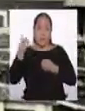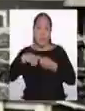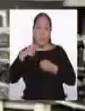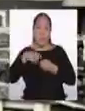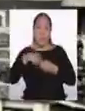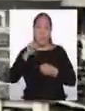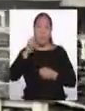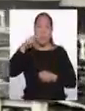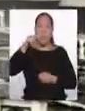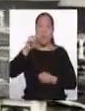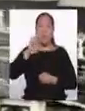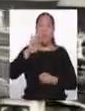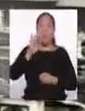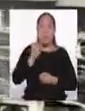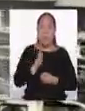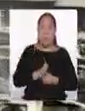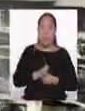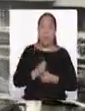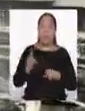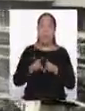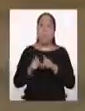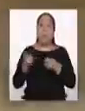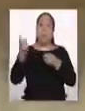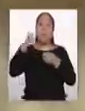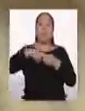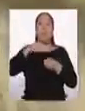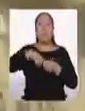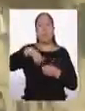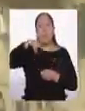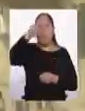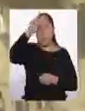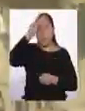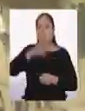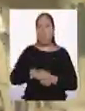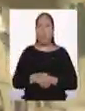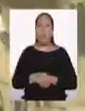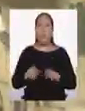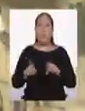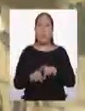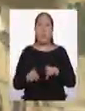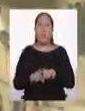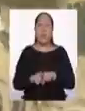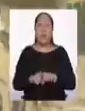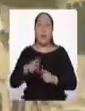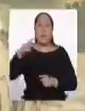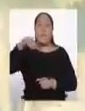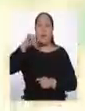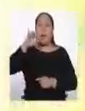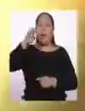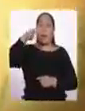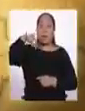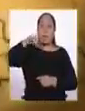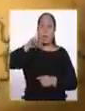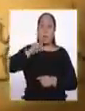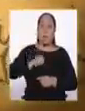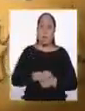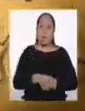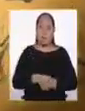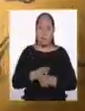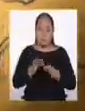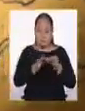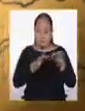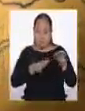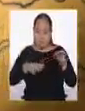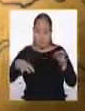Virreinato de Santa Fe, había decidido incorporarse al Perú, y la Comandancia General de Maynas, según la cédula